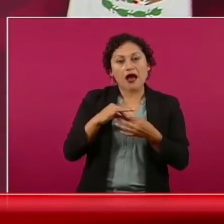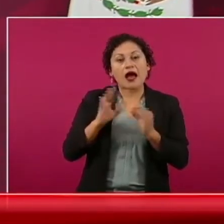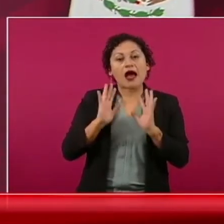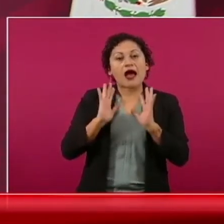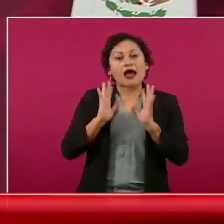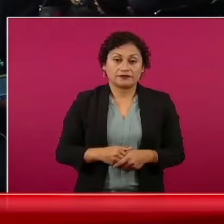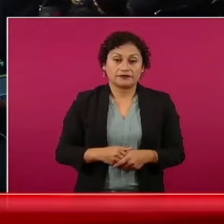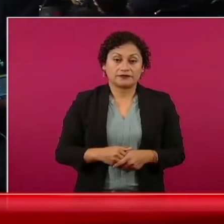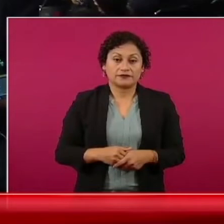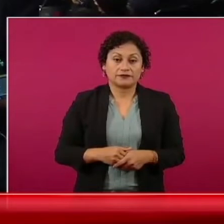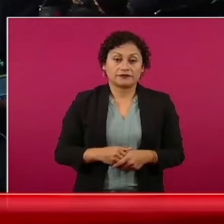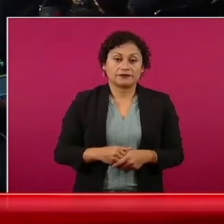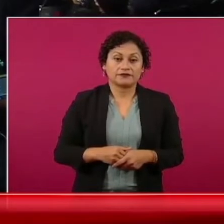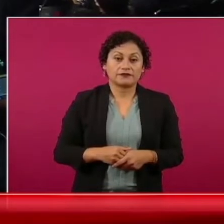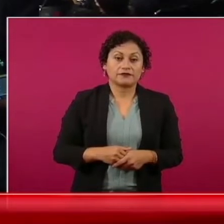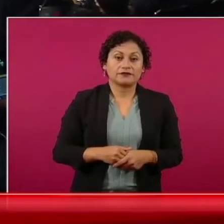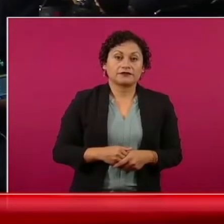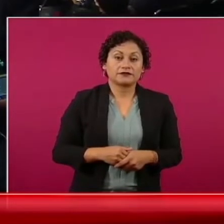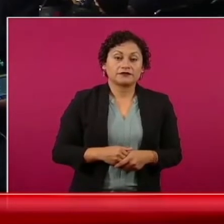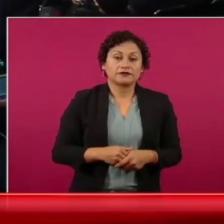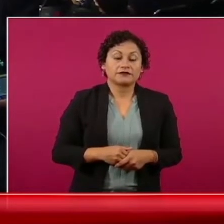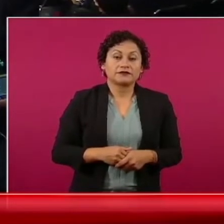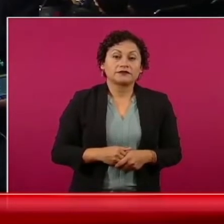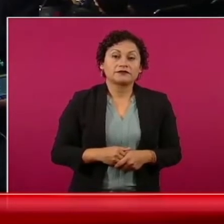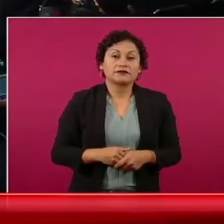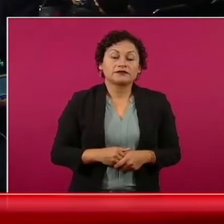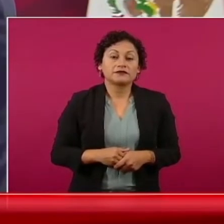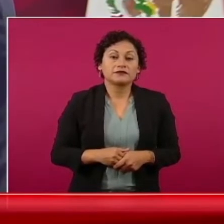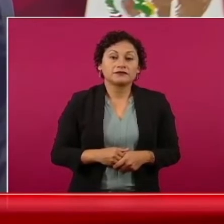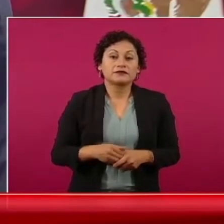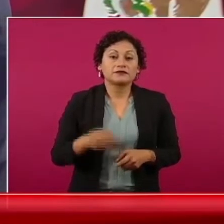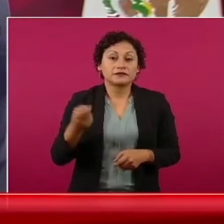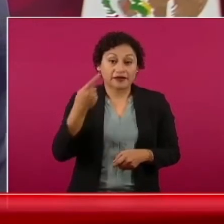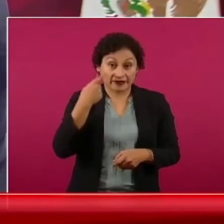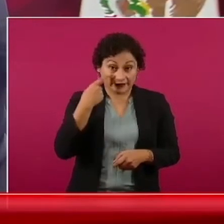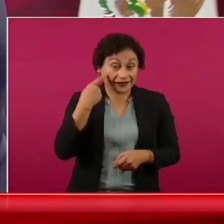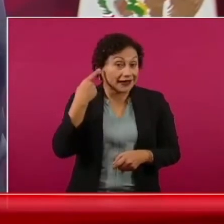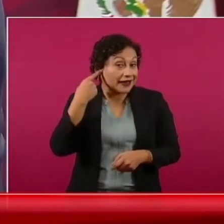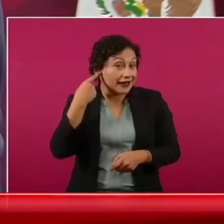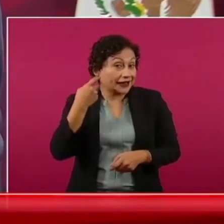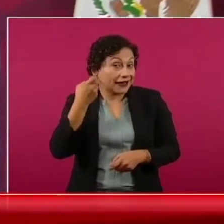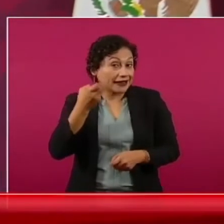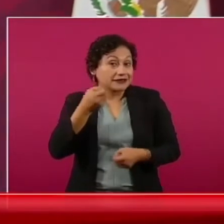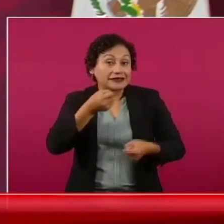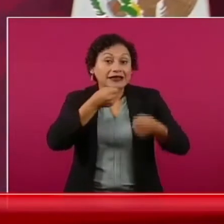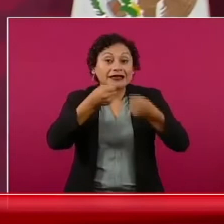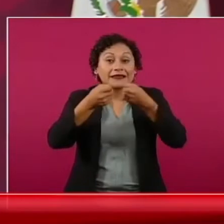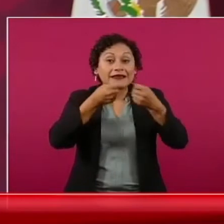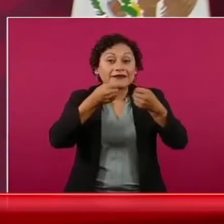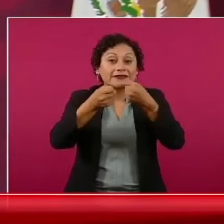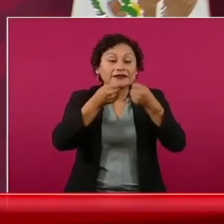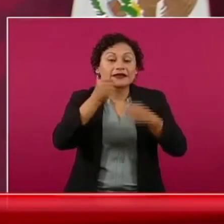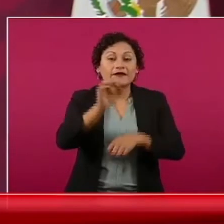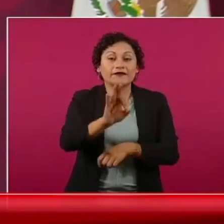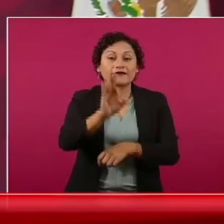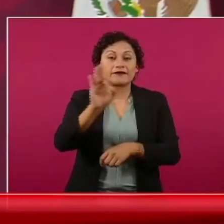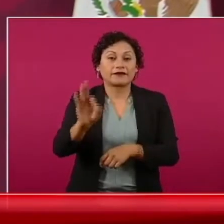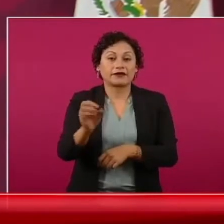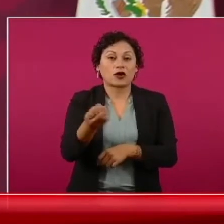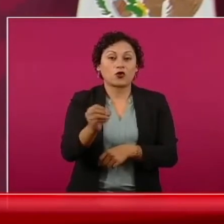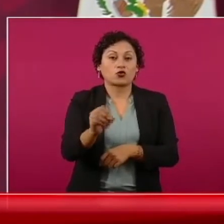acuerdo con el pan este esta entrevista es 28 de octubre